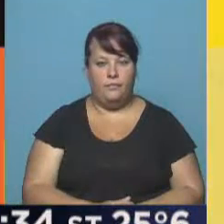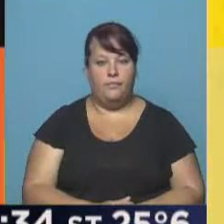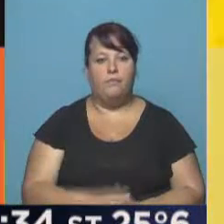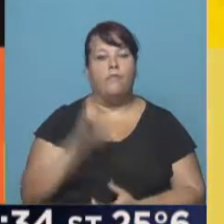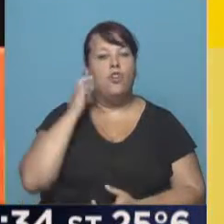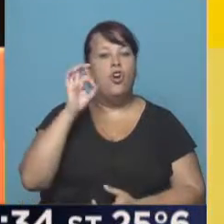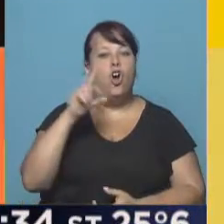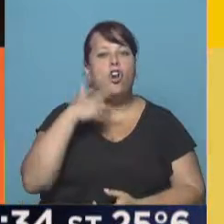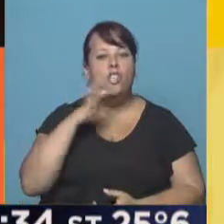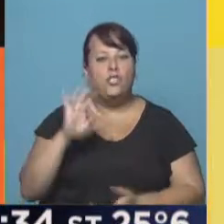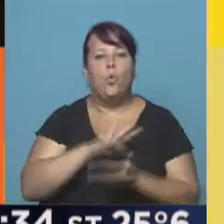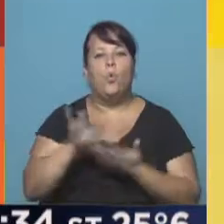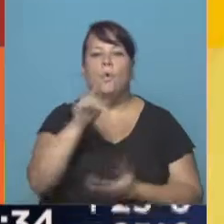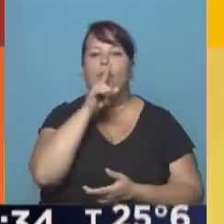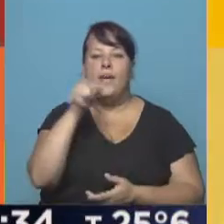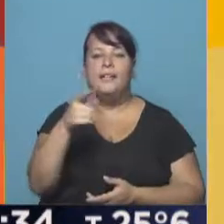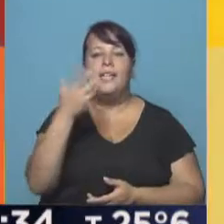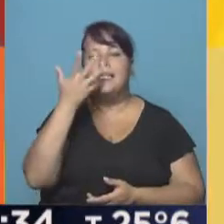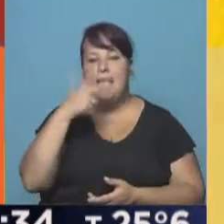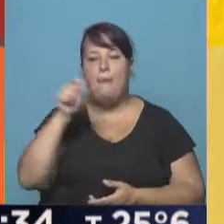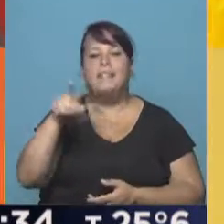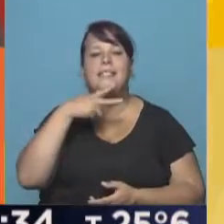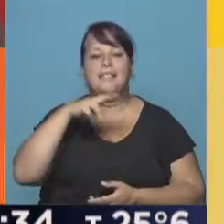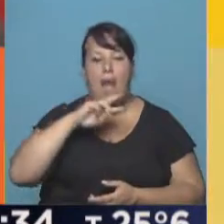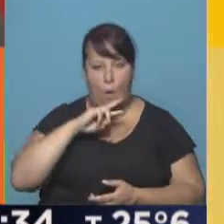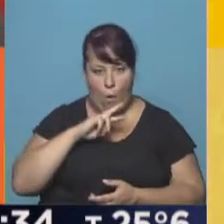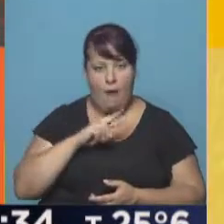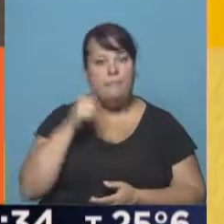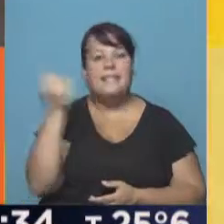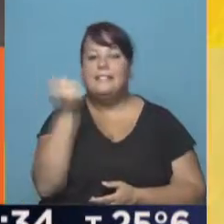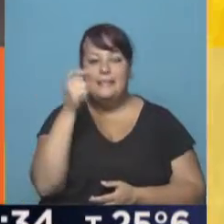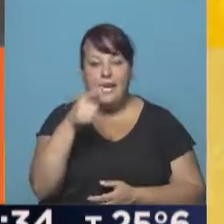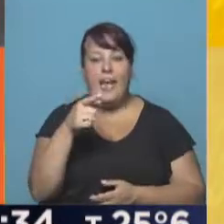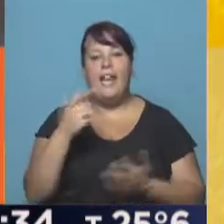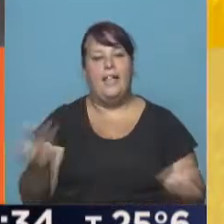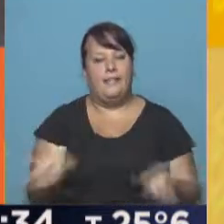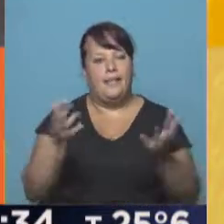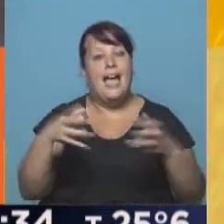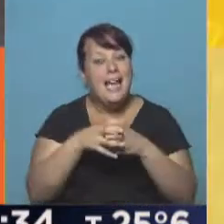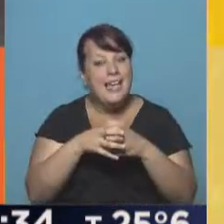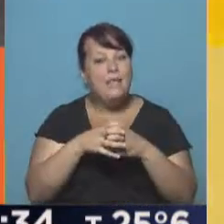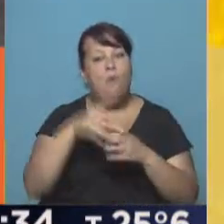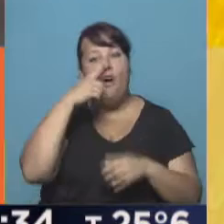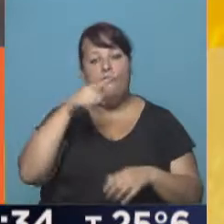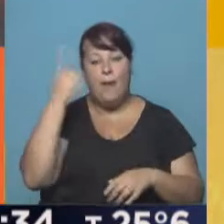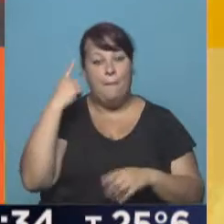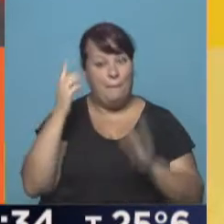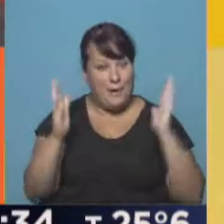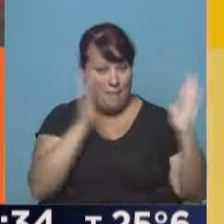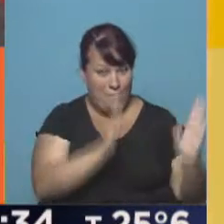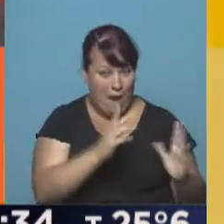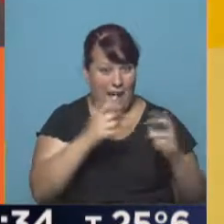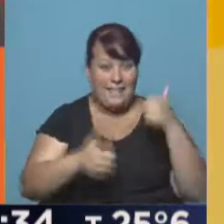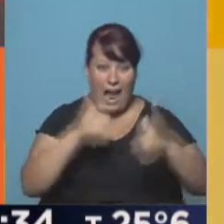Néstor Gorosito se convirtió en el nuevo entrenador de San Martín de San Juan. El objetivo será levantar a un equipo que terminó la primera parte